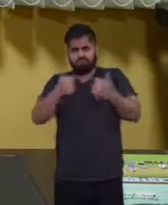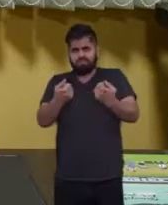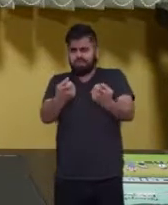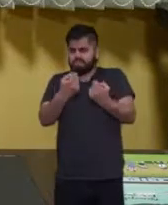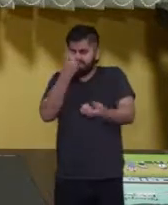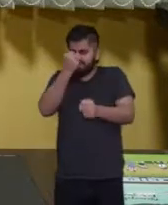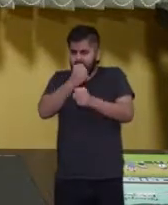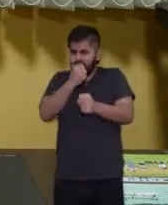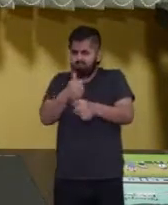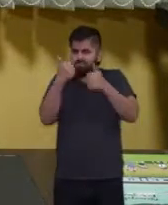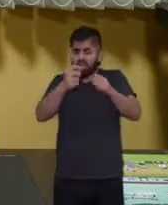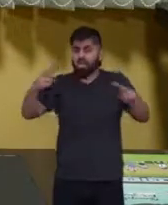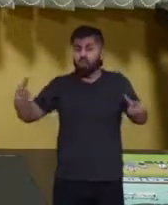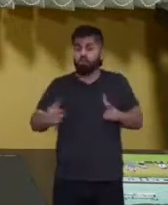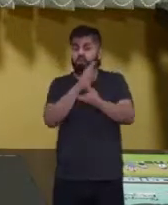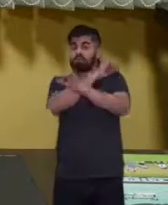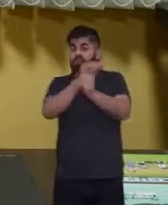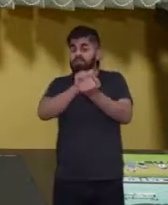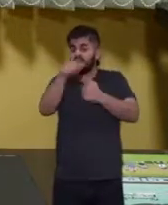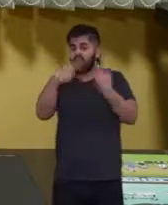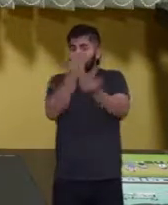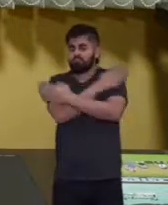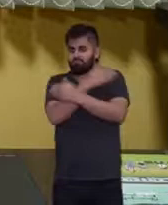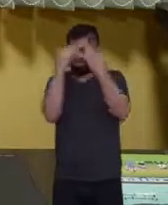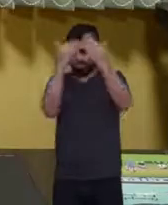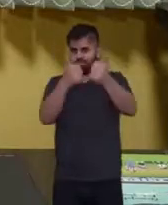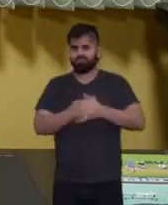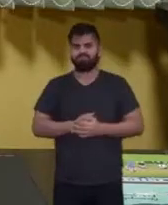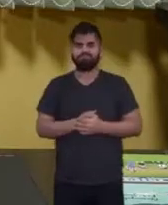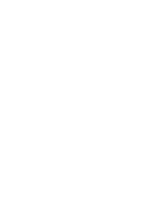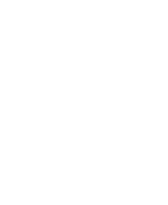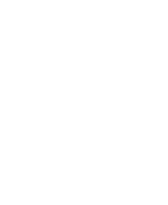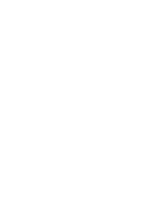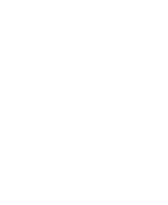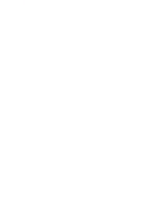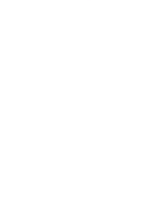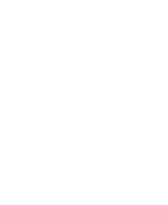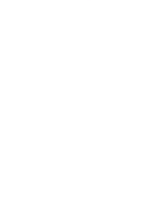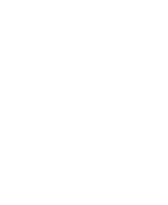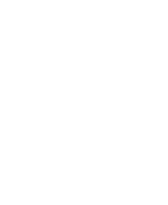fuerza, te necesitamos, y pronto nos vemos a la colación para darte un fuerte abrazo. Muchas gracias.